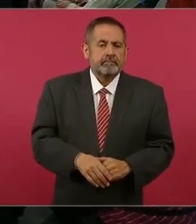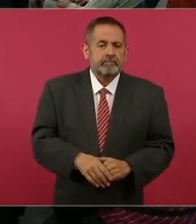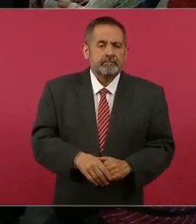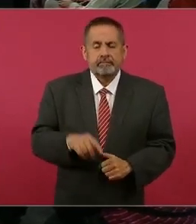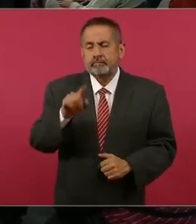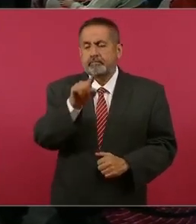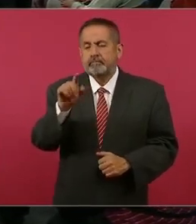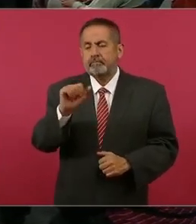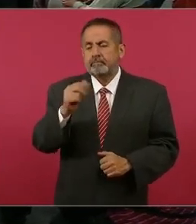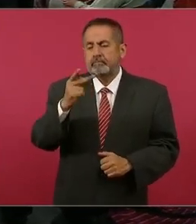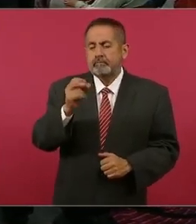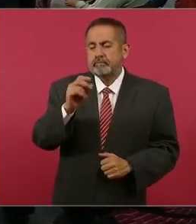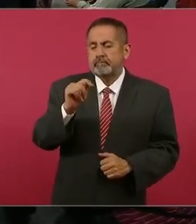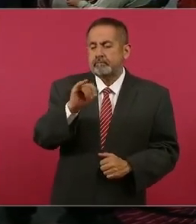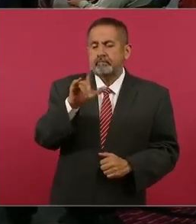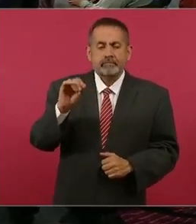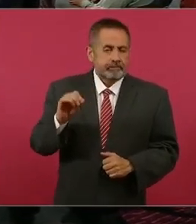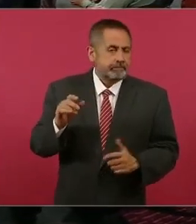Zapotillo,